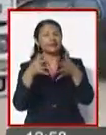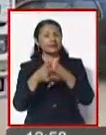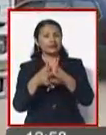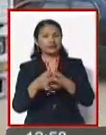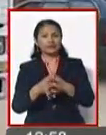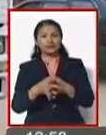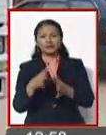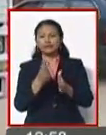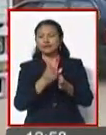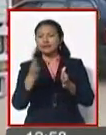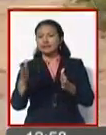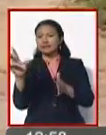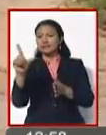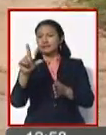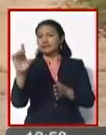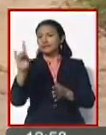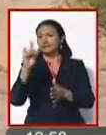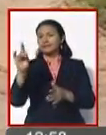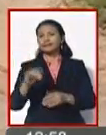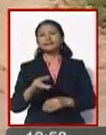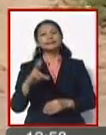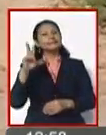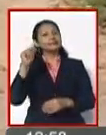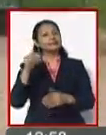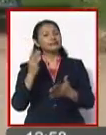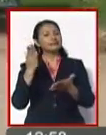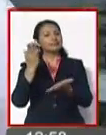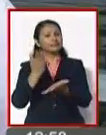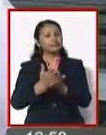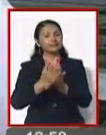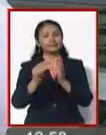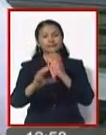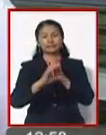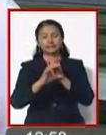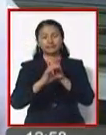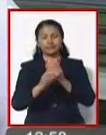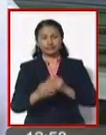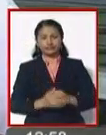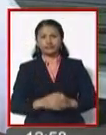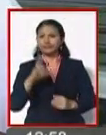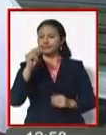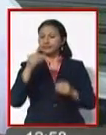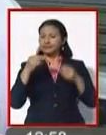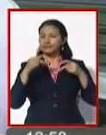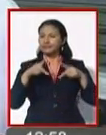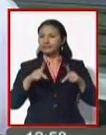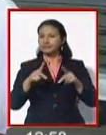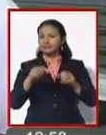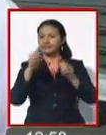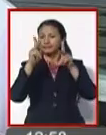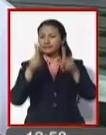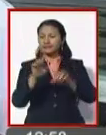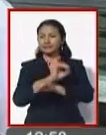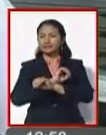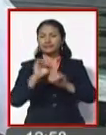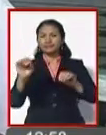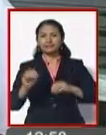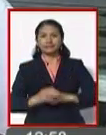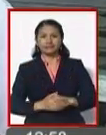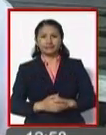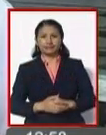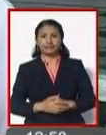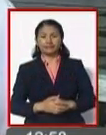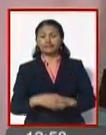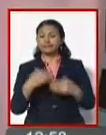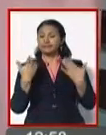bloqueo en el lado boliviano, en la frontera de Chile. No van a dejar pasar ni un camión más, ni no van a dejar pasar ni a los pasajeros ni a los turistas. Así que